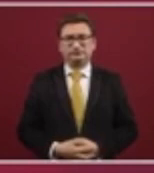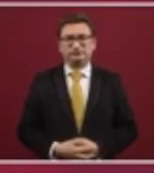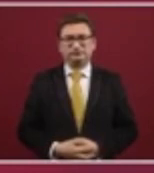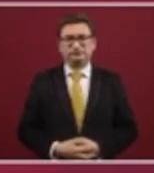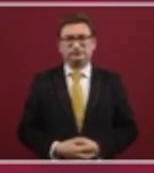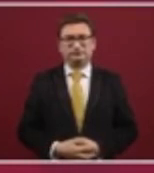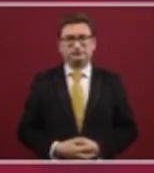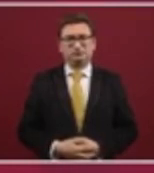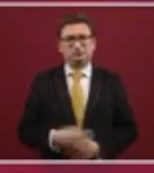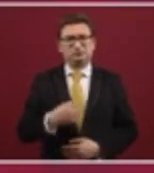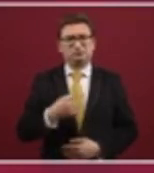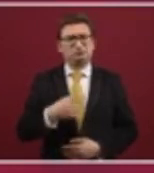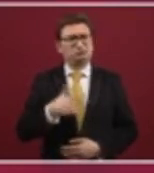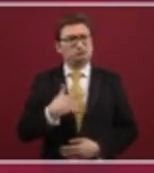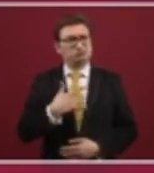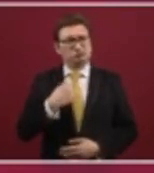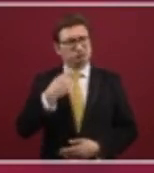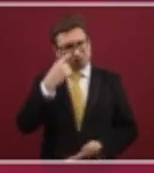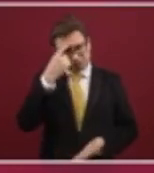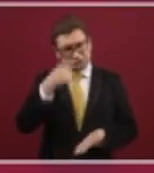Creo que hoy, si no hoy,